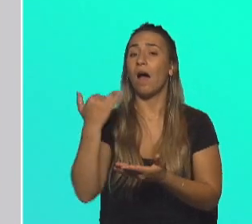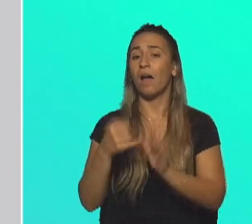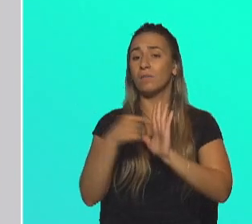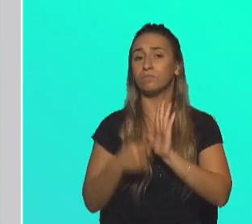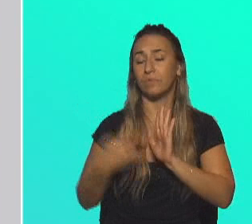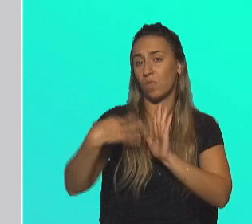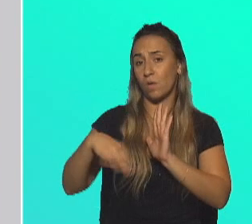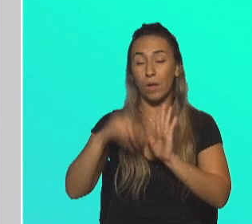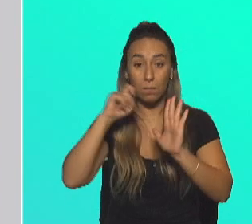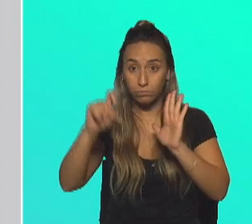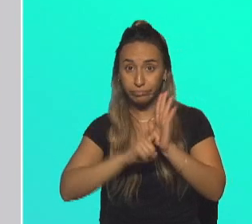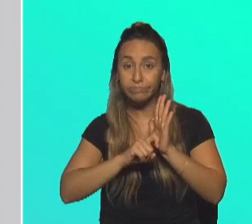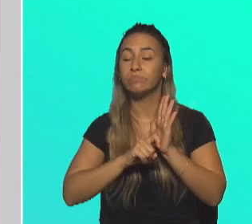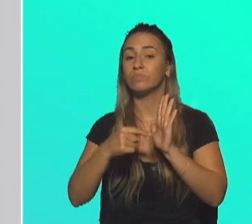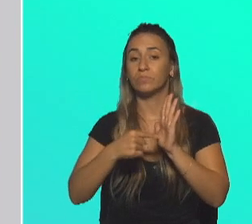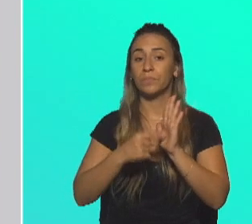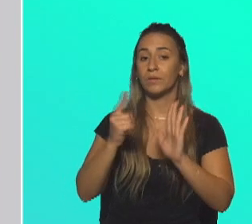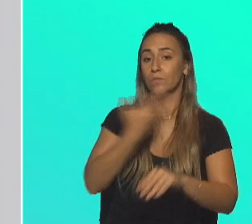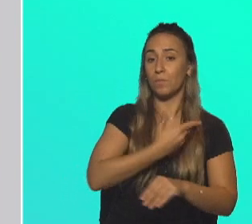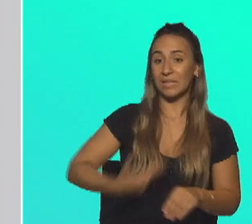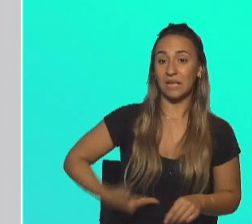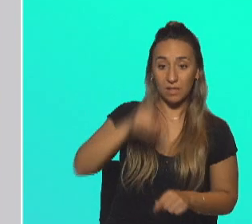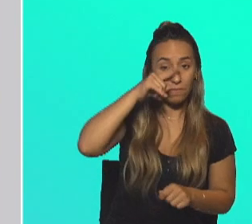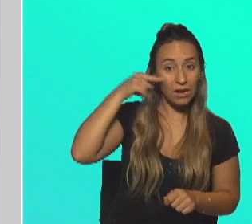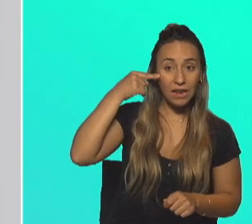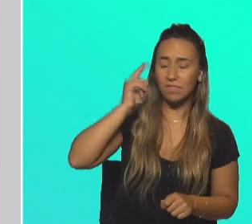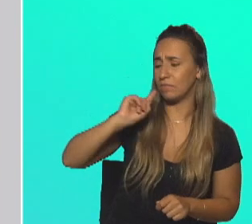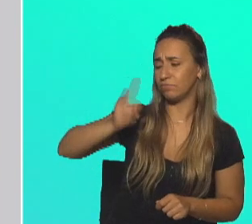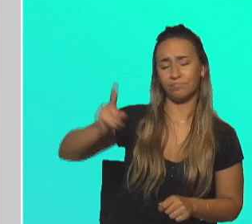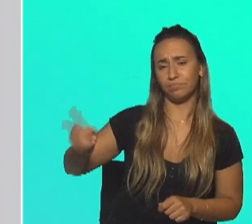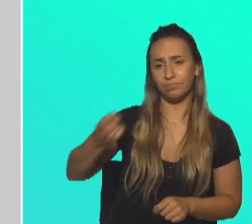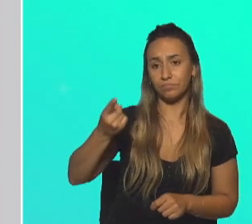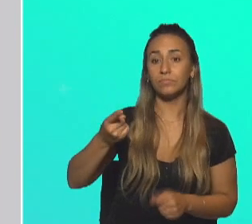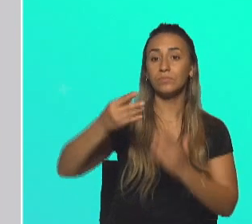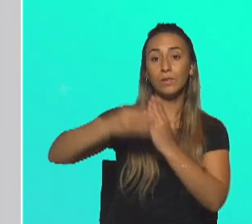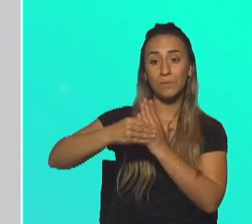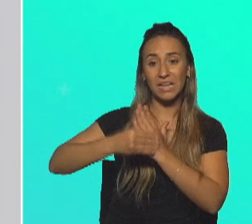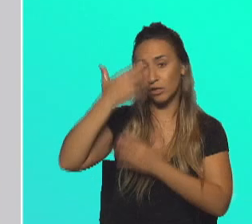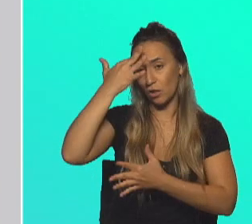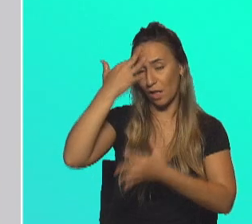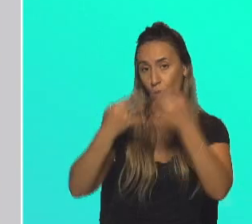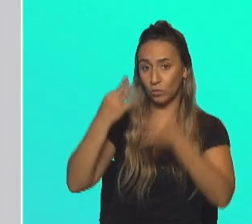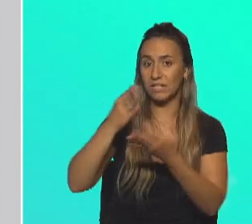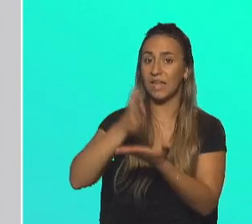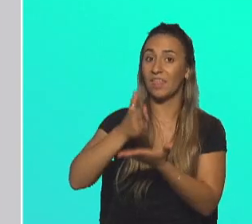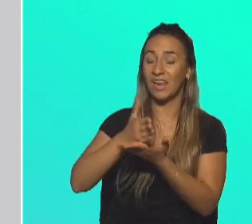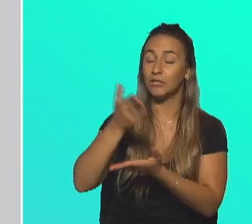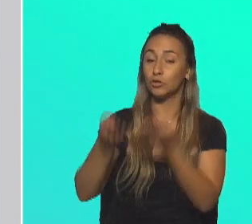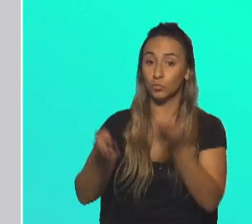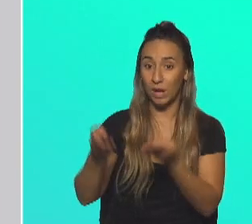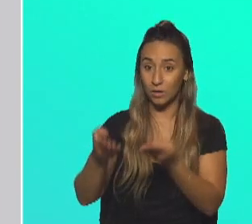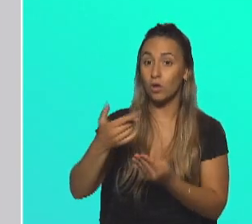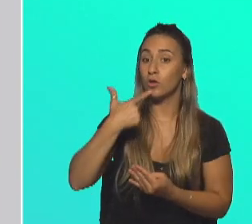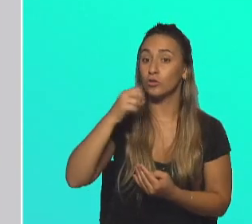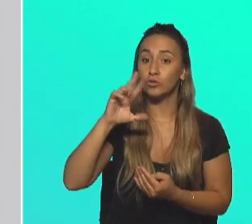dádivas. Por instrucción del presidente Alberto Fernández, el ministro de Justicia y Derechos Humanos, Martín